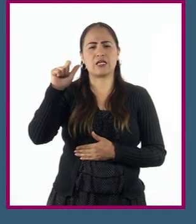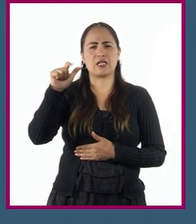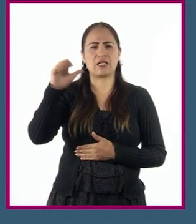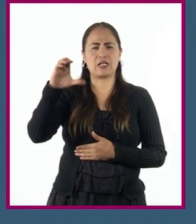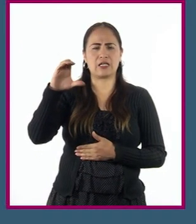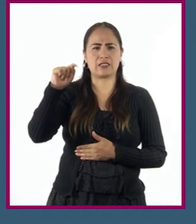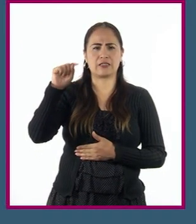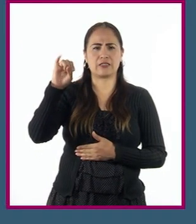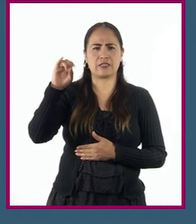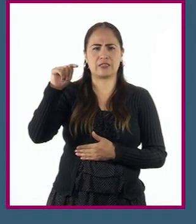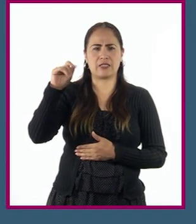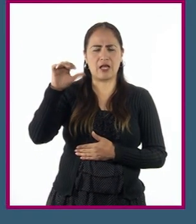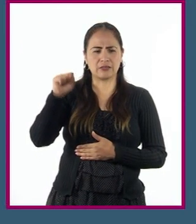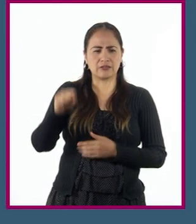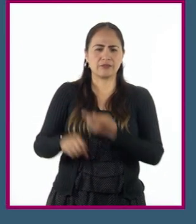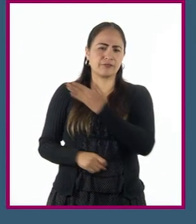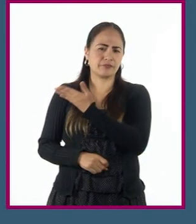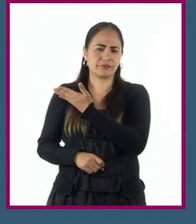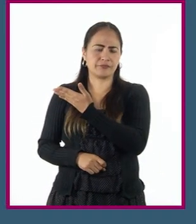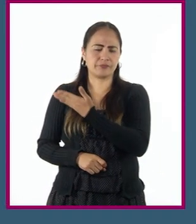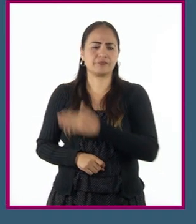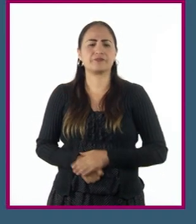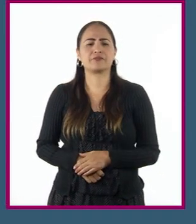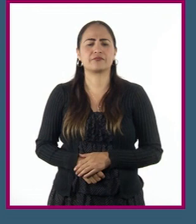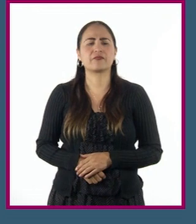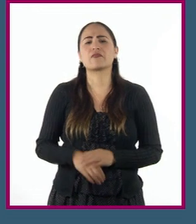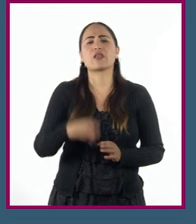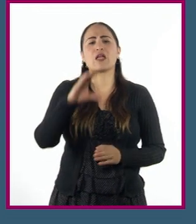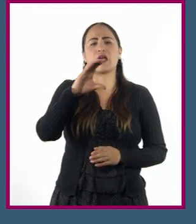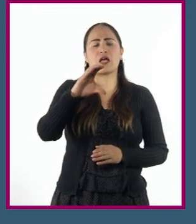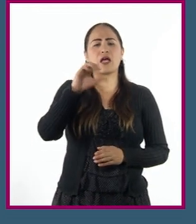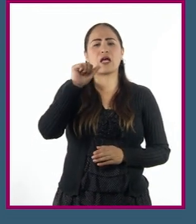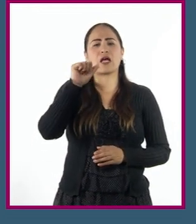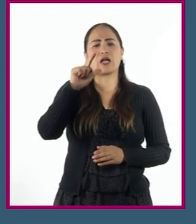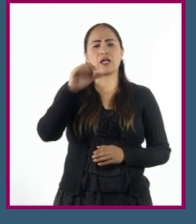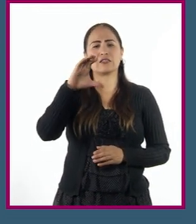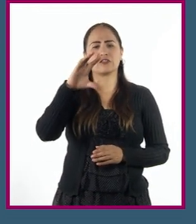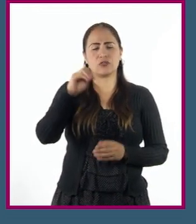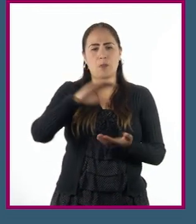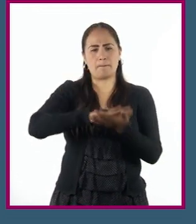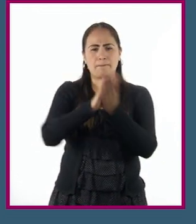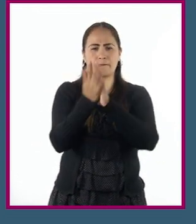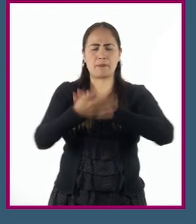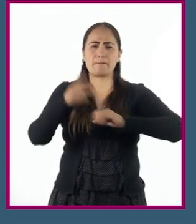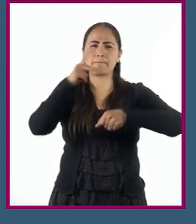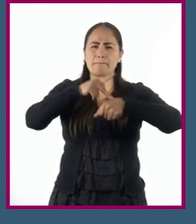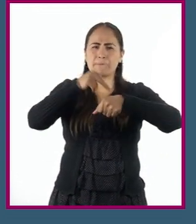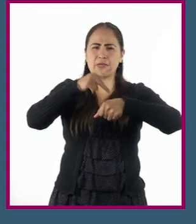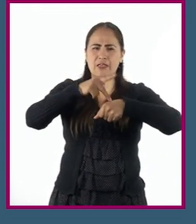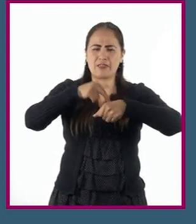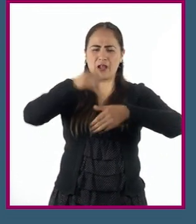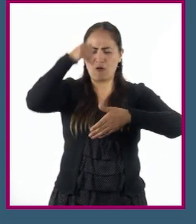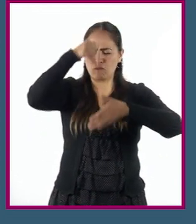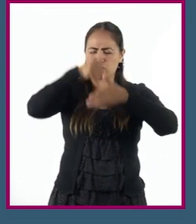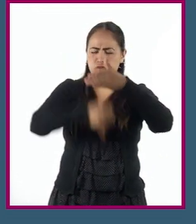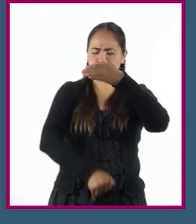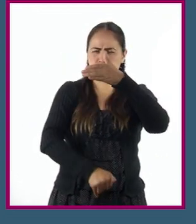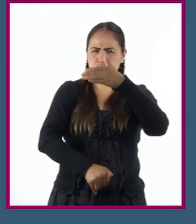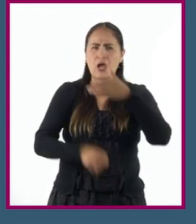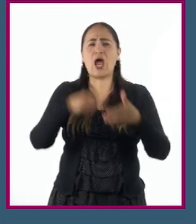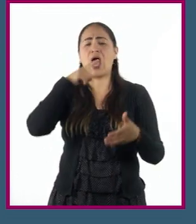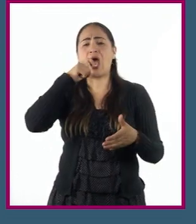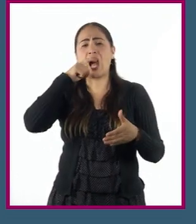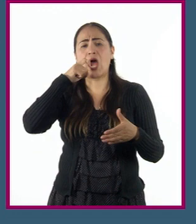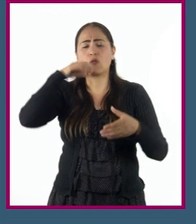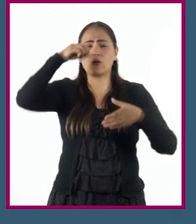depende de una reacción química reversible, donde el carbonato de calcio en forma de piedra caliza se encuentra en depósitos subterráneos. Cuando el agua se